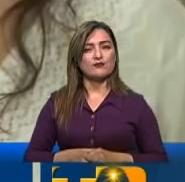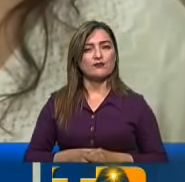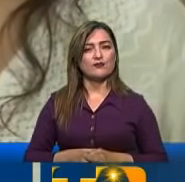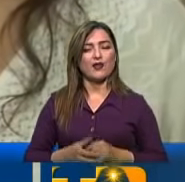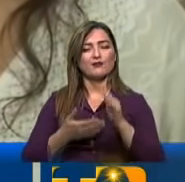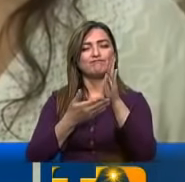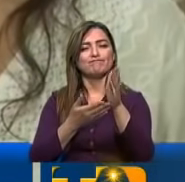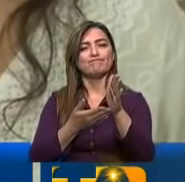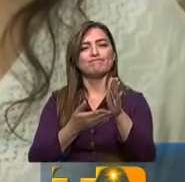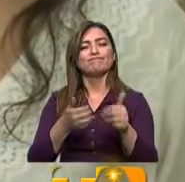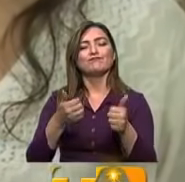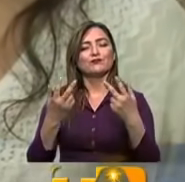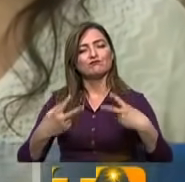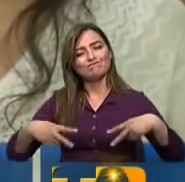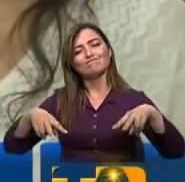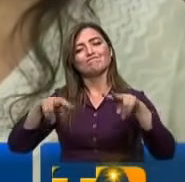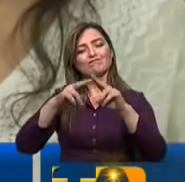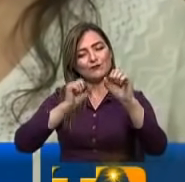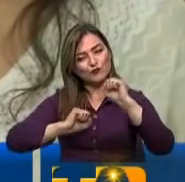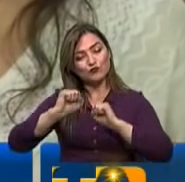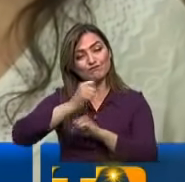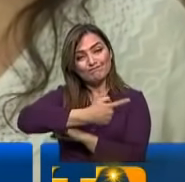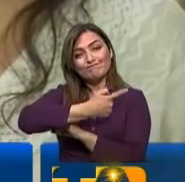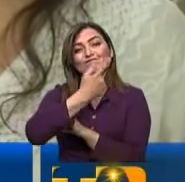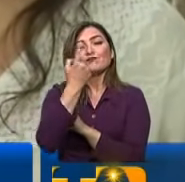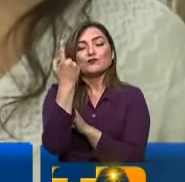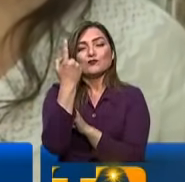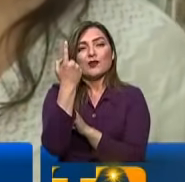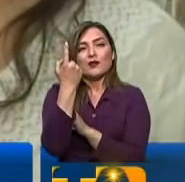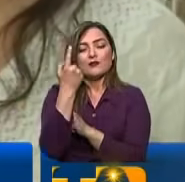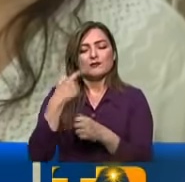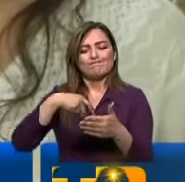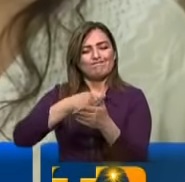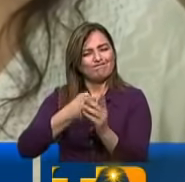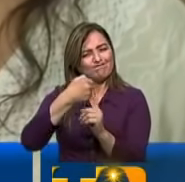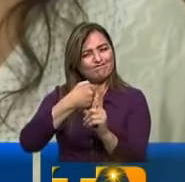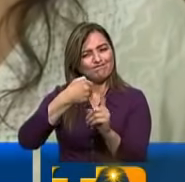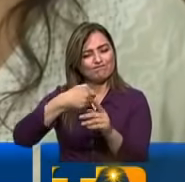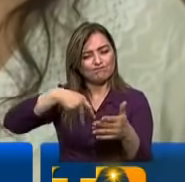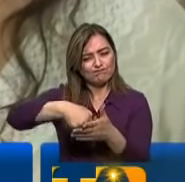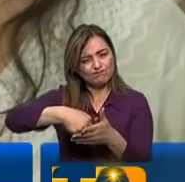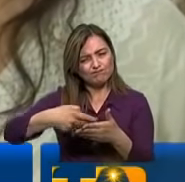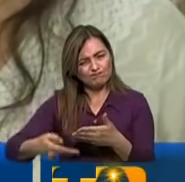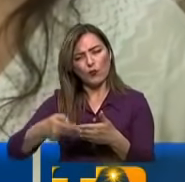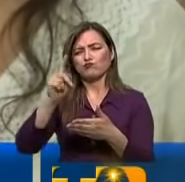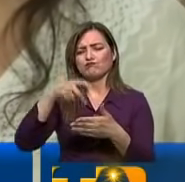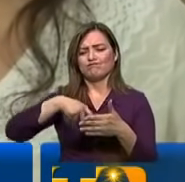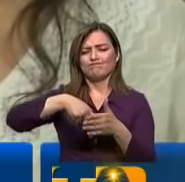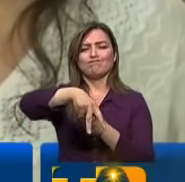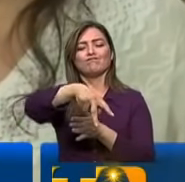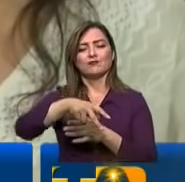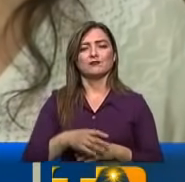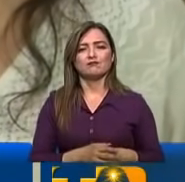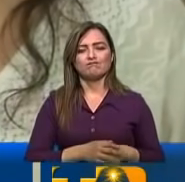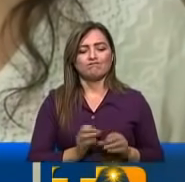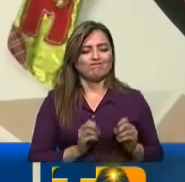Un ejemplo de valor, de esfuerzo diario, de no dejarse derrumbar, porque como le digo, en medio de todo, si cierran muchas